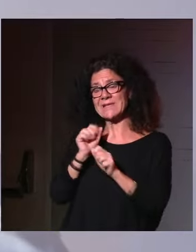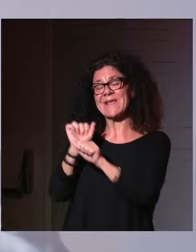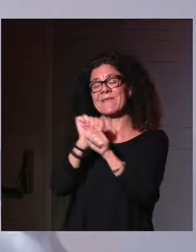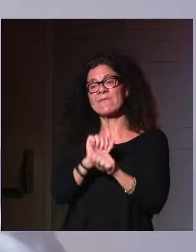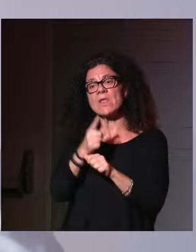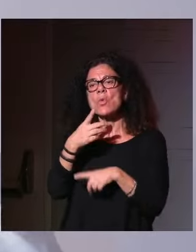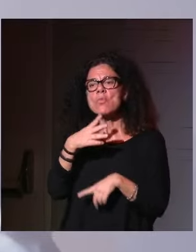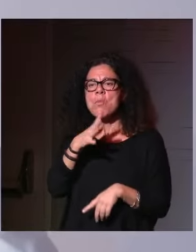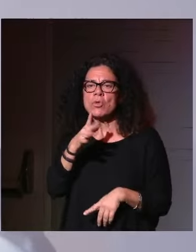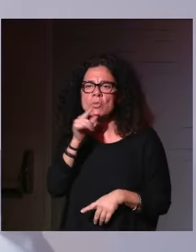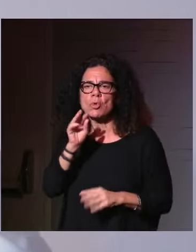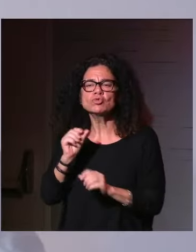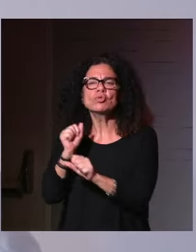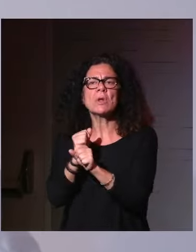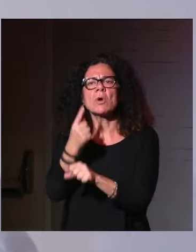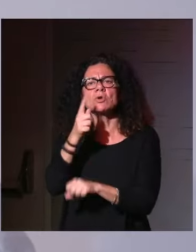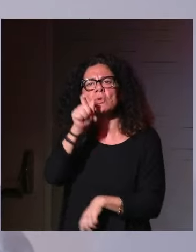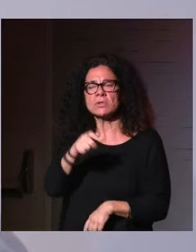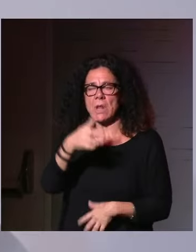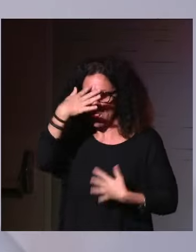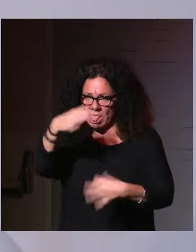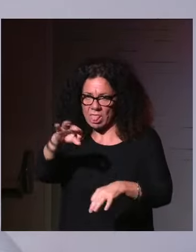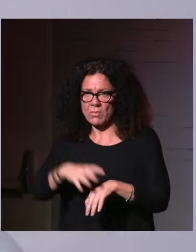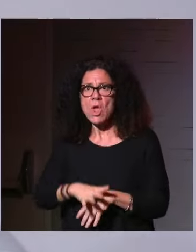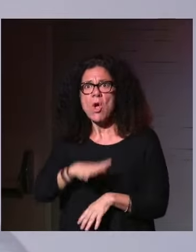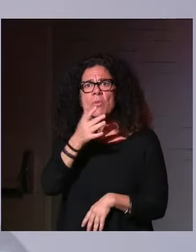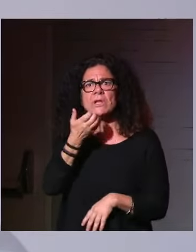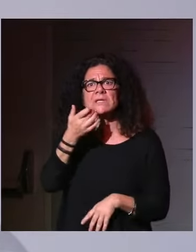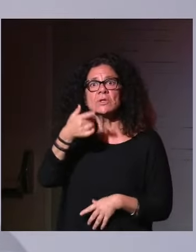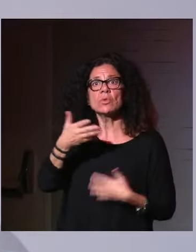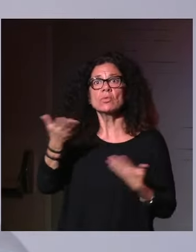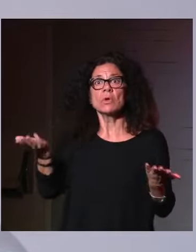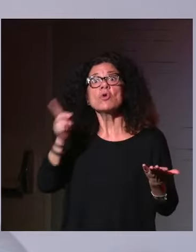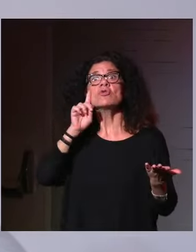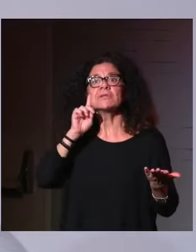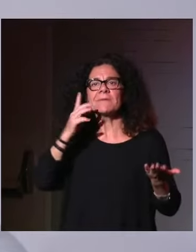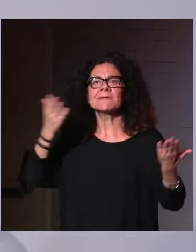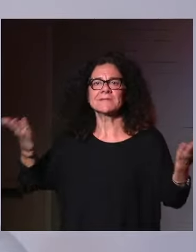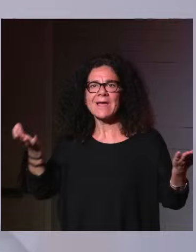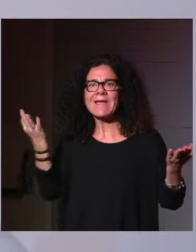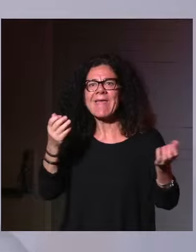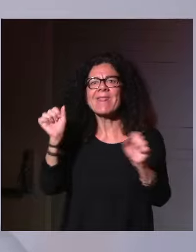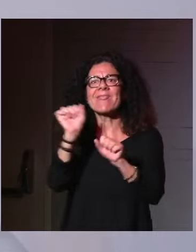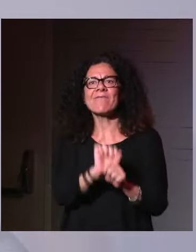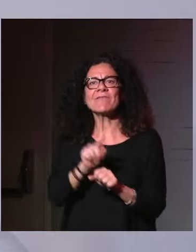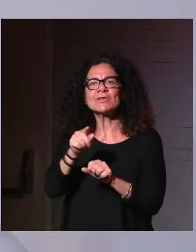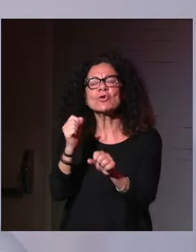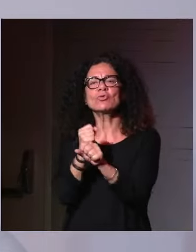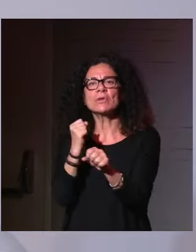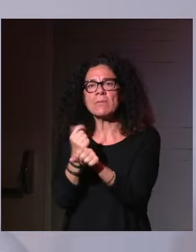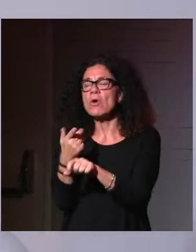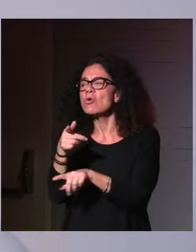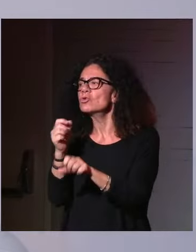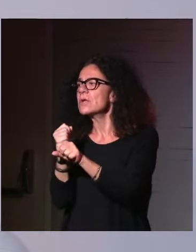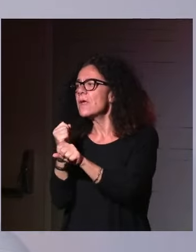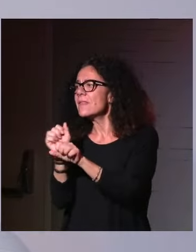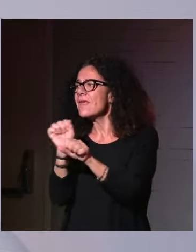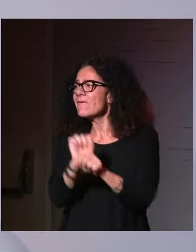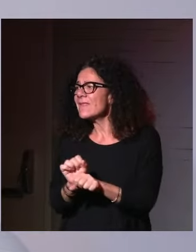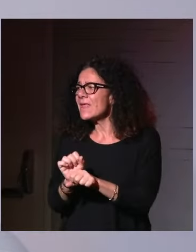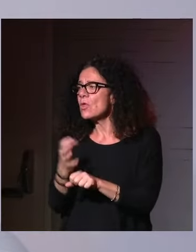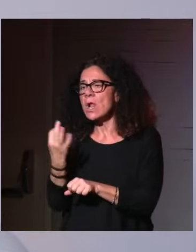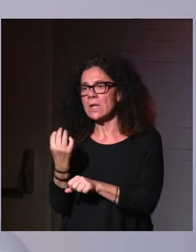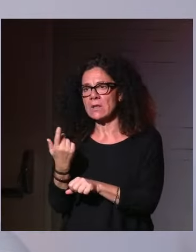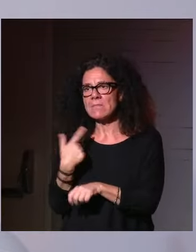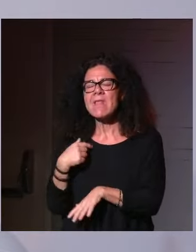trabajo es una persona ingenua Porque si tú no no sabes qué causa estás defendiendo con tu trabajo como periodista estás defendiendo el estatut cuo que es el